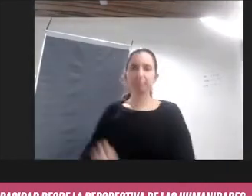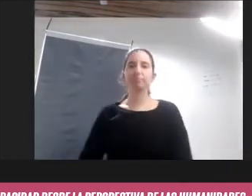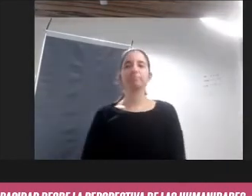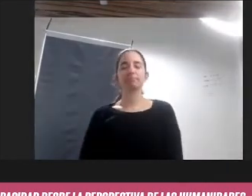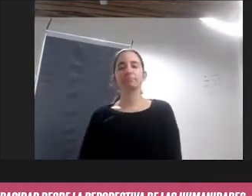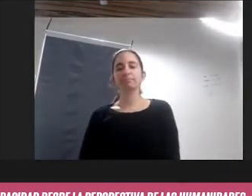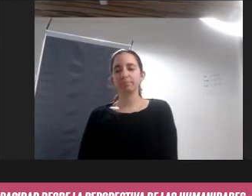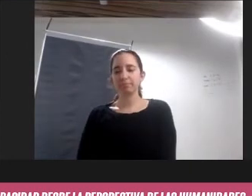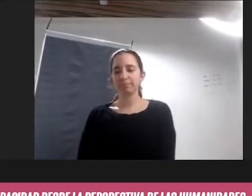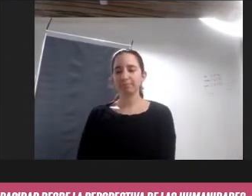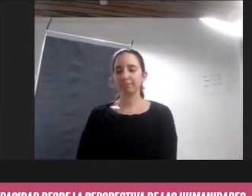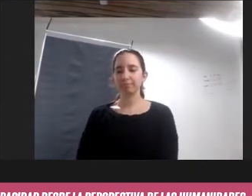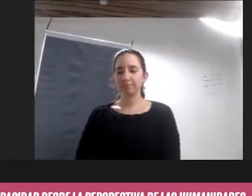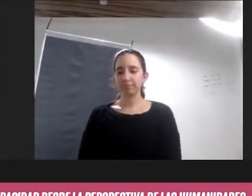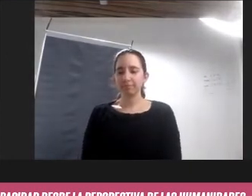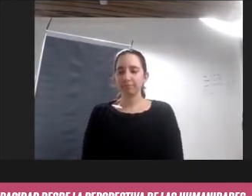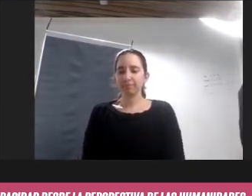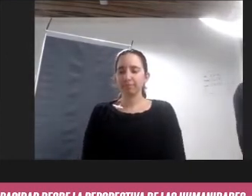quiero decir que